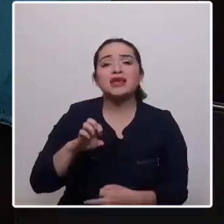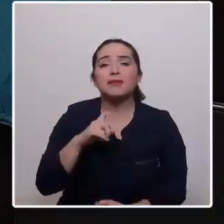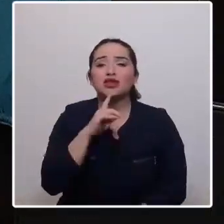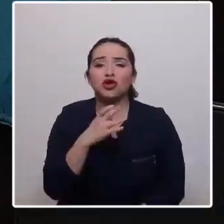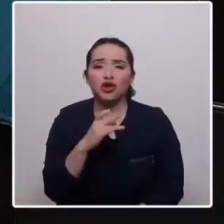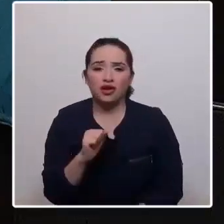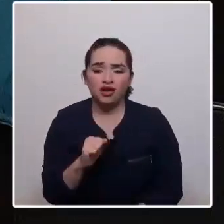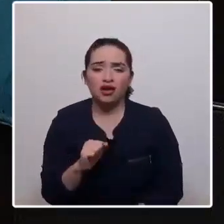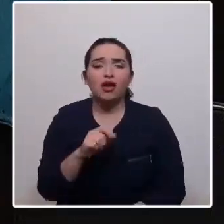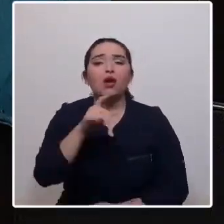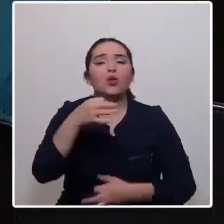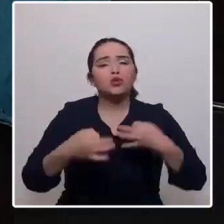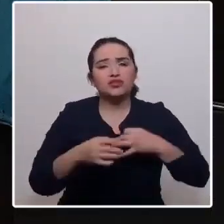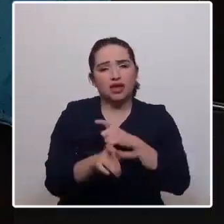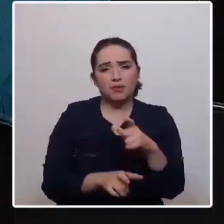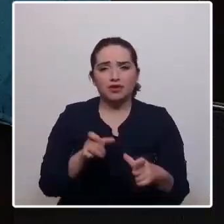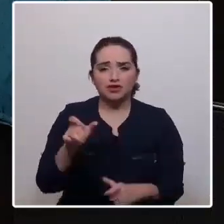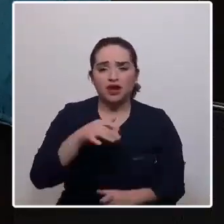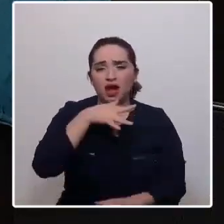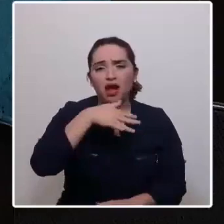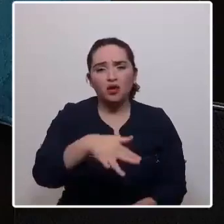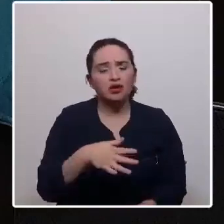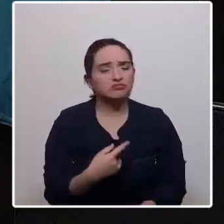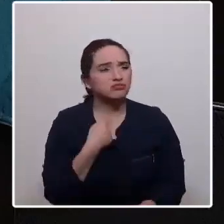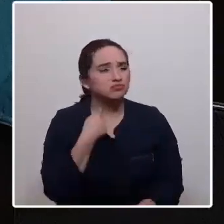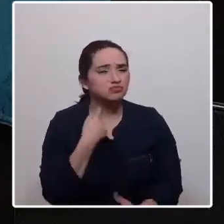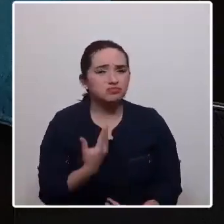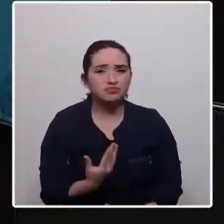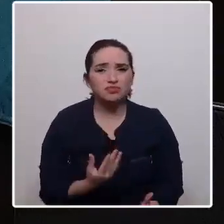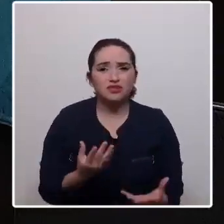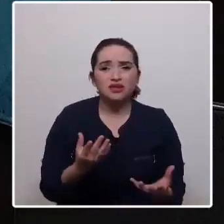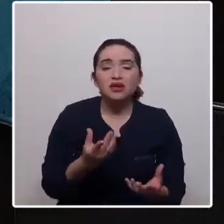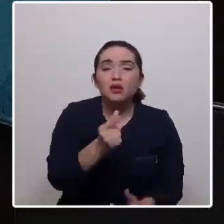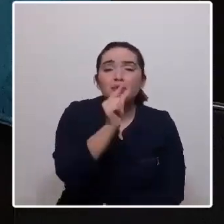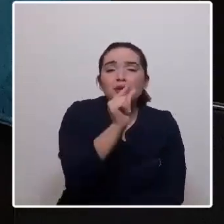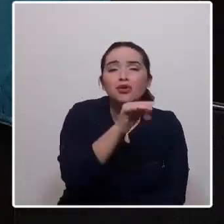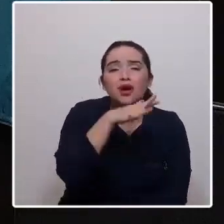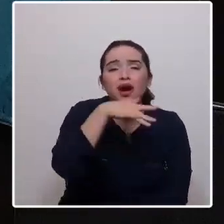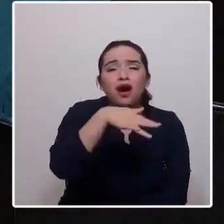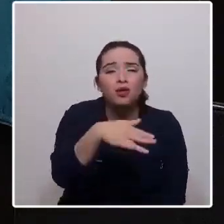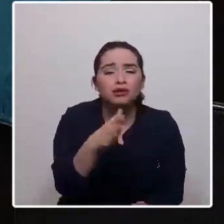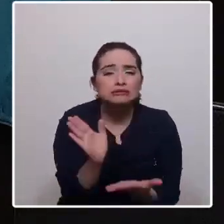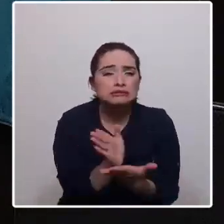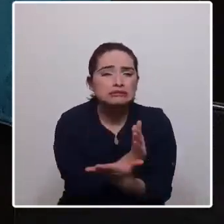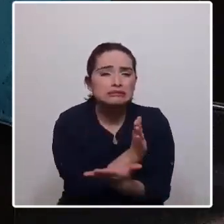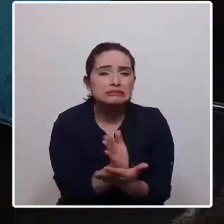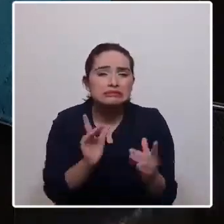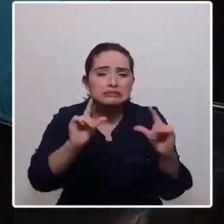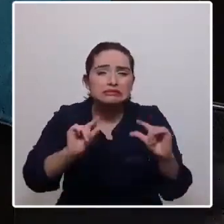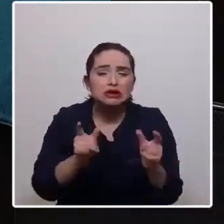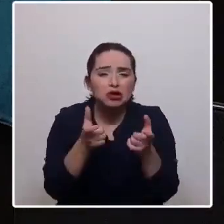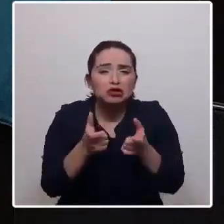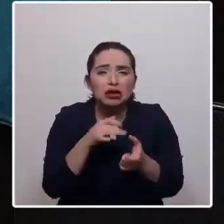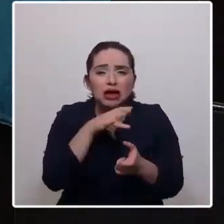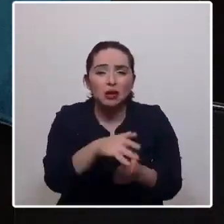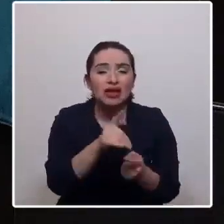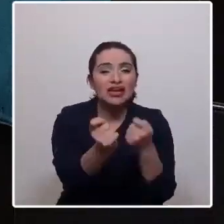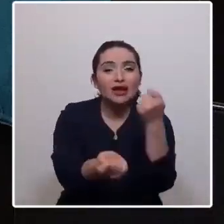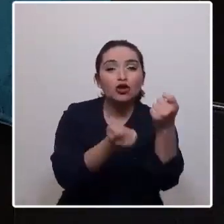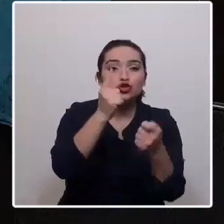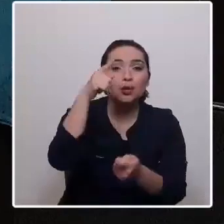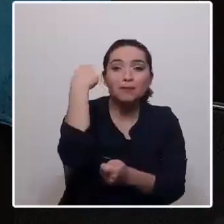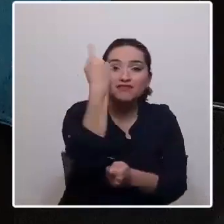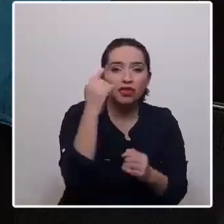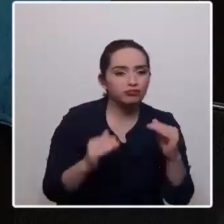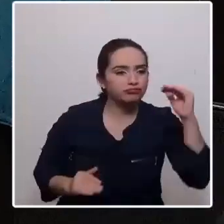las personas que padecen el mercado de las aguas, porque la escasez no se resuelve con dietas de agua, y para que nunca más el negocio privado esté